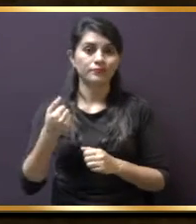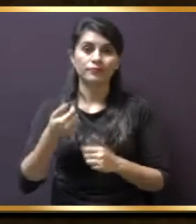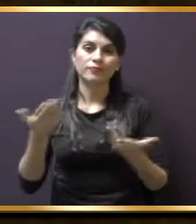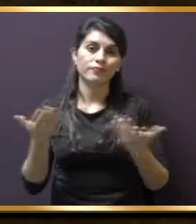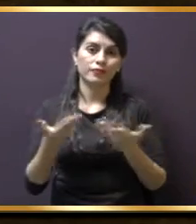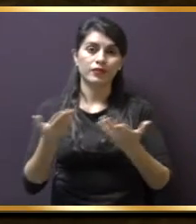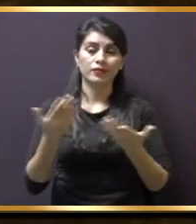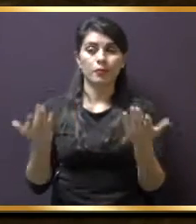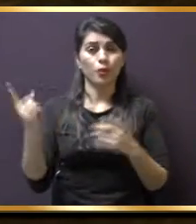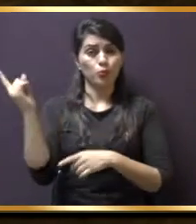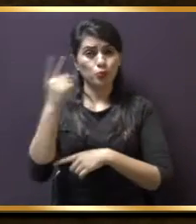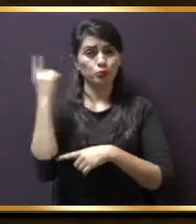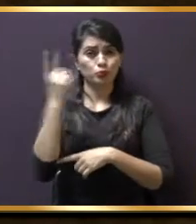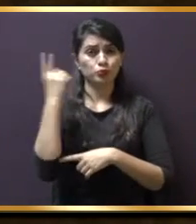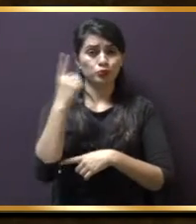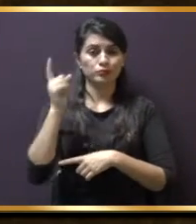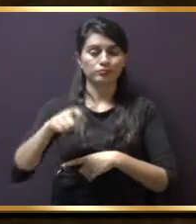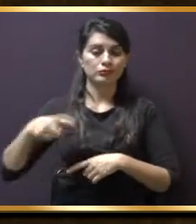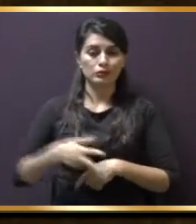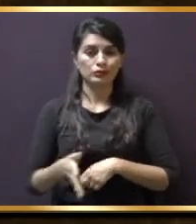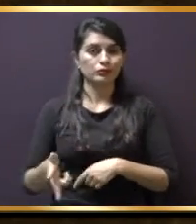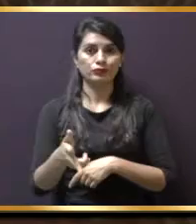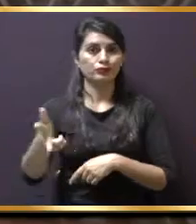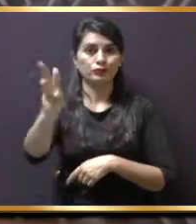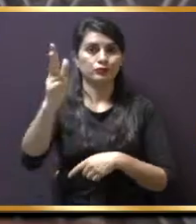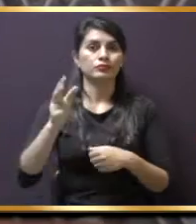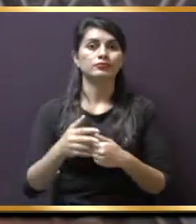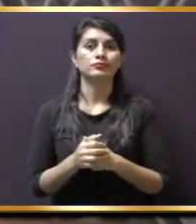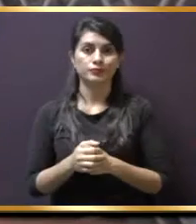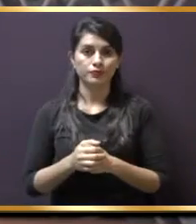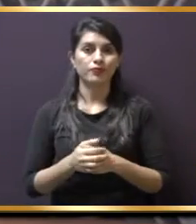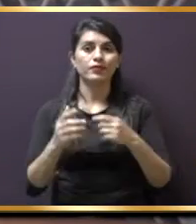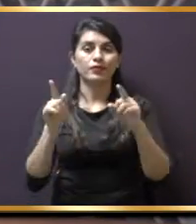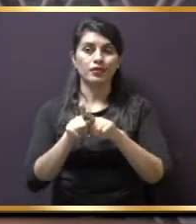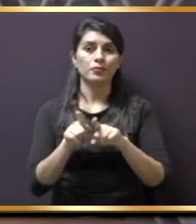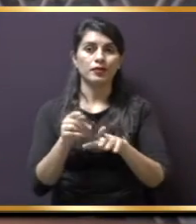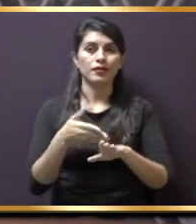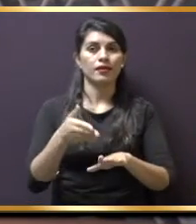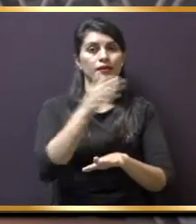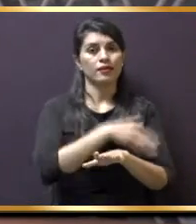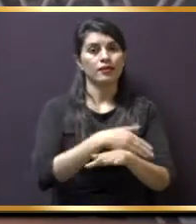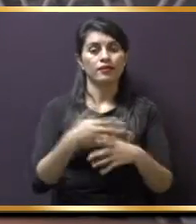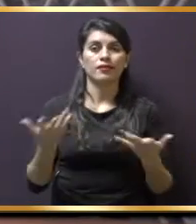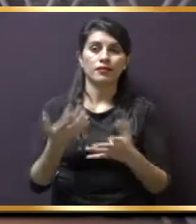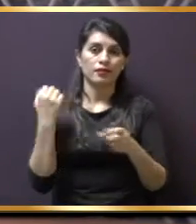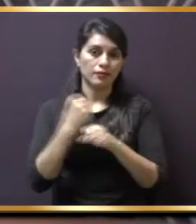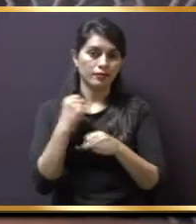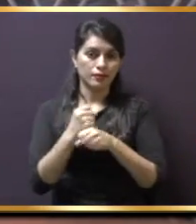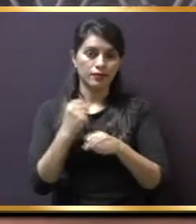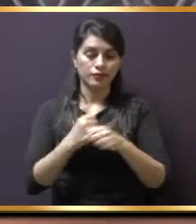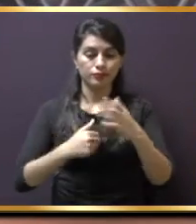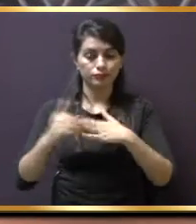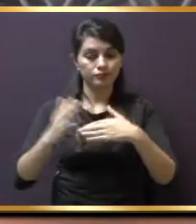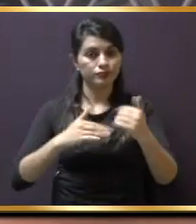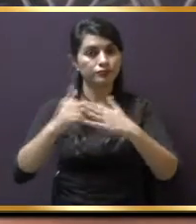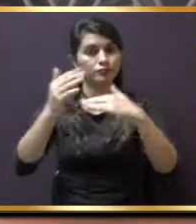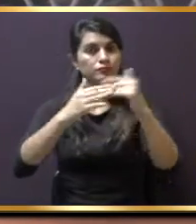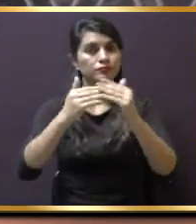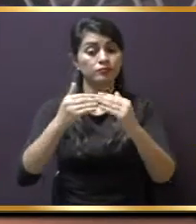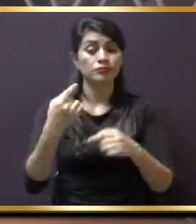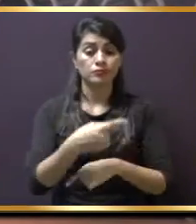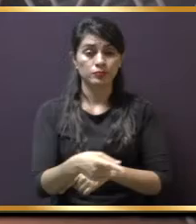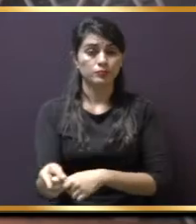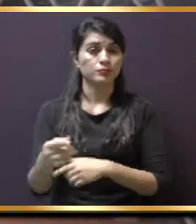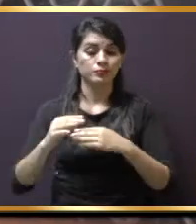los cuerpos de seguridad y de socorros tienen que movilizarse. Se comenzaron los trabajos de preparación prácticamente de las que eran